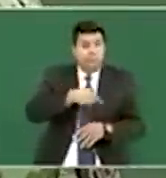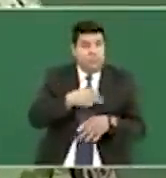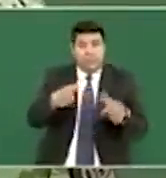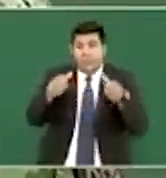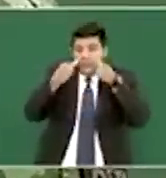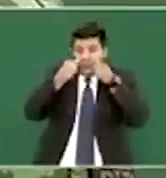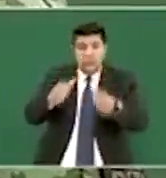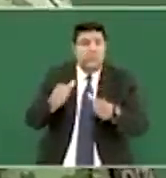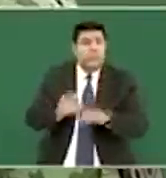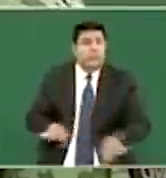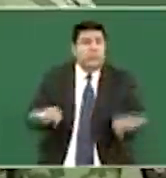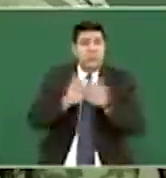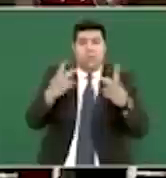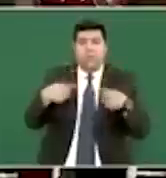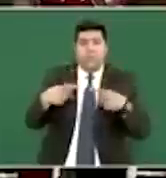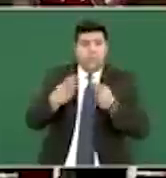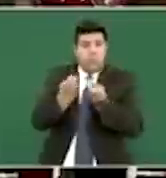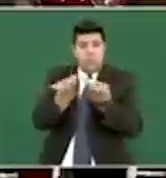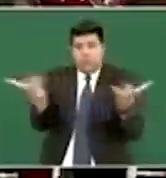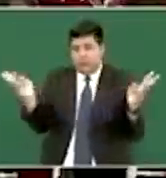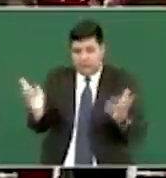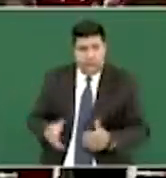la seguridad de la ciudadanía.